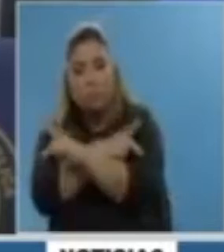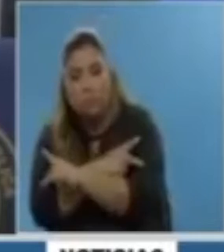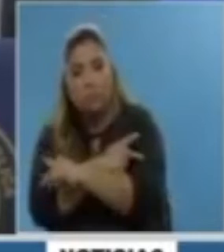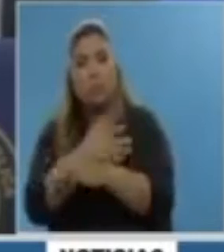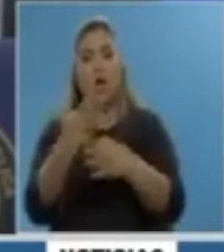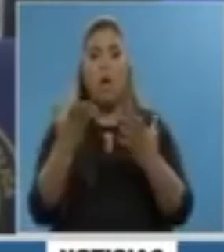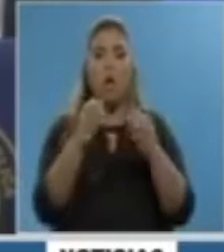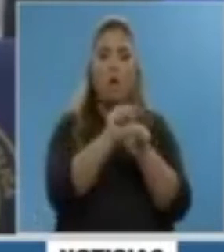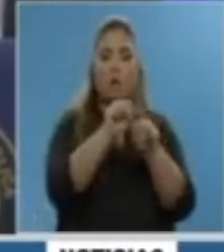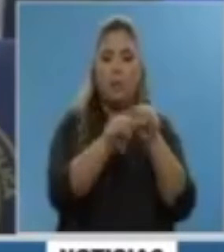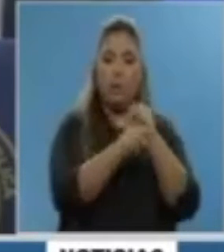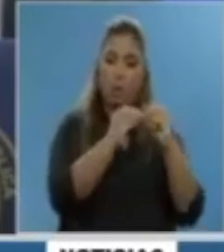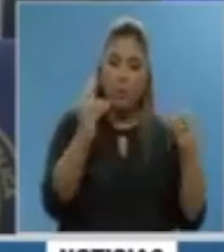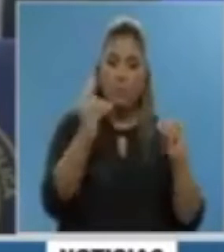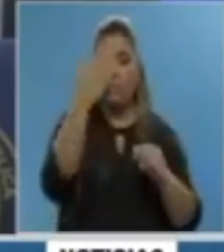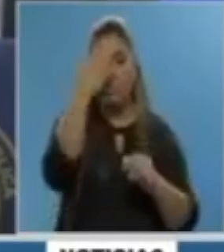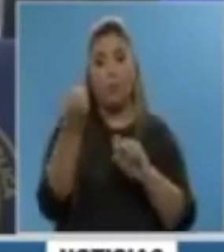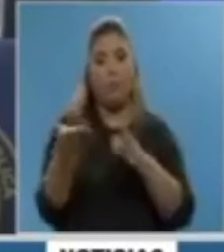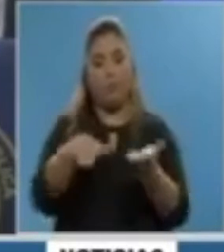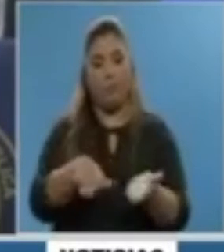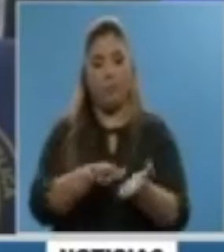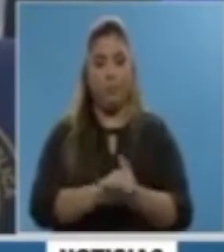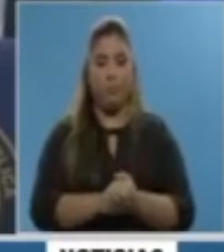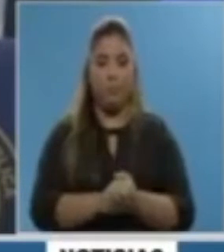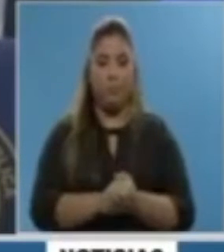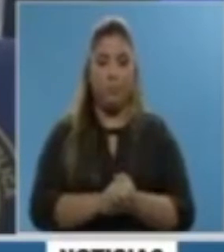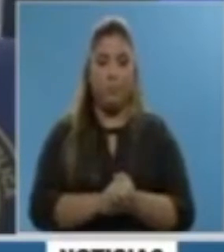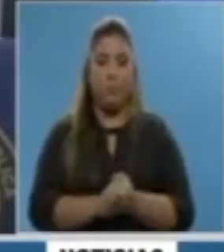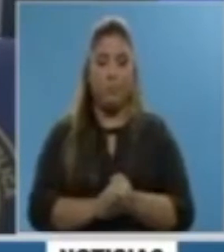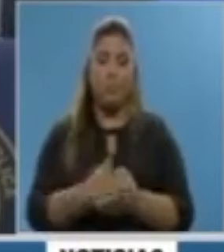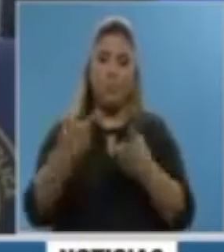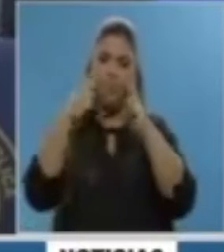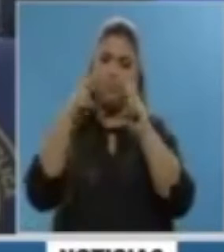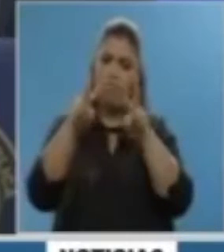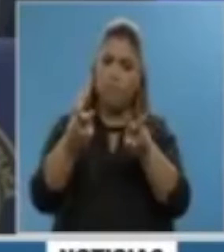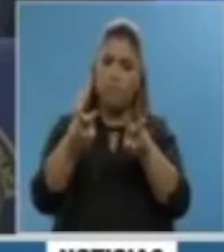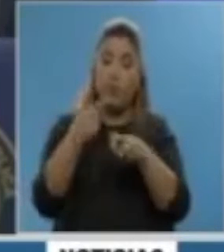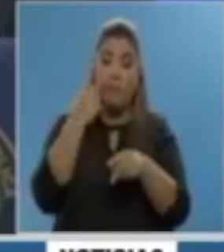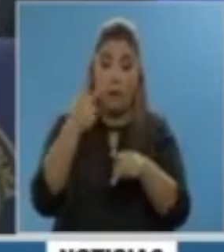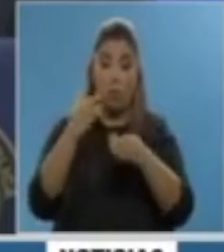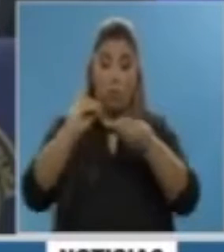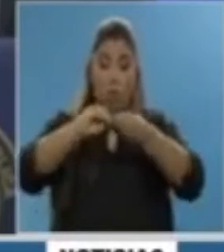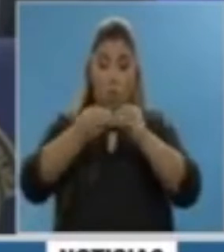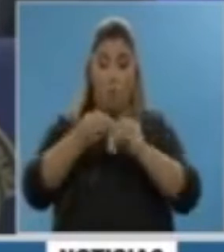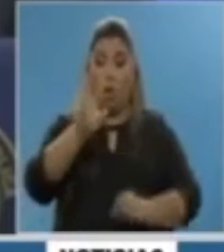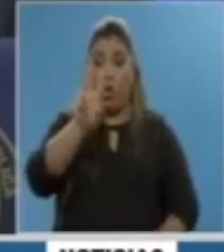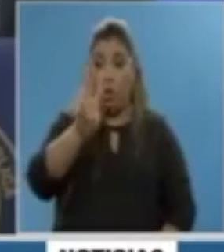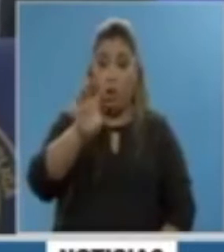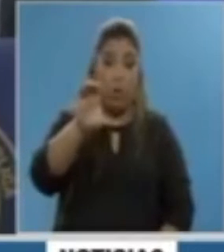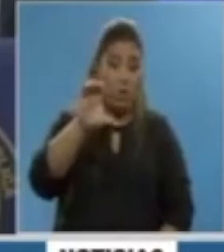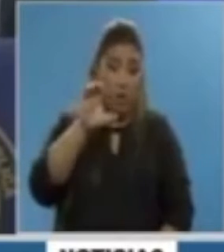hospitalarias, para que fallecieran. Lo que observamos es que cuando tomamos este número para esta semana está